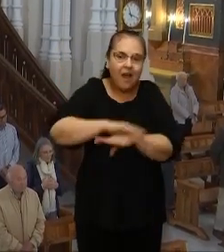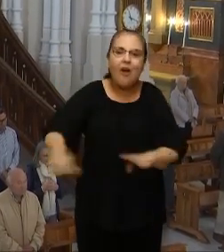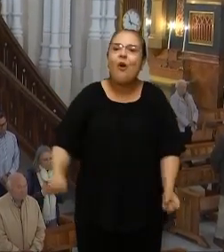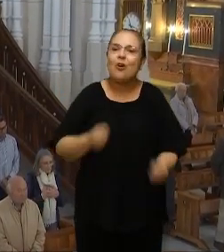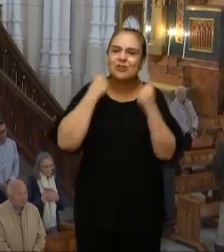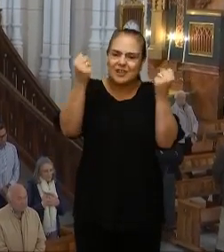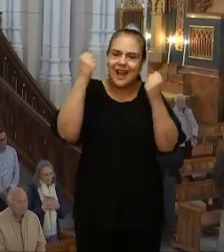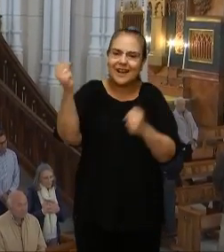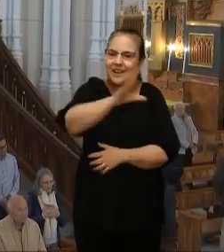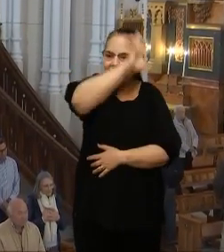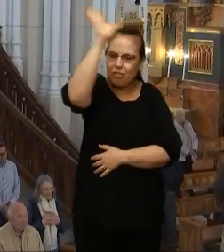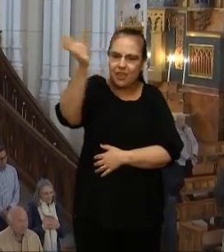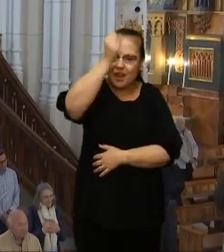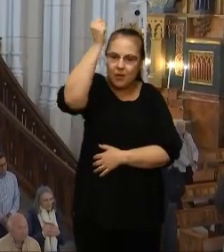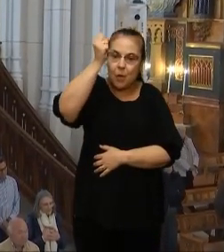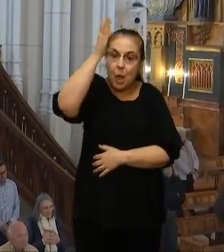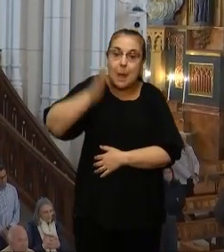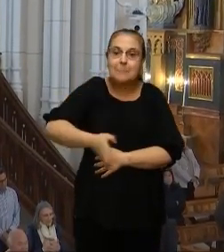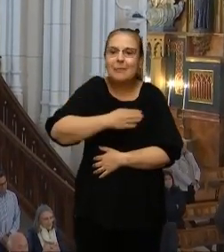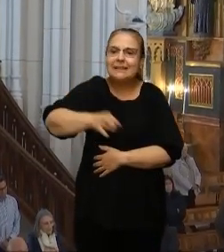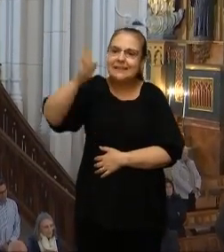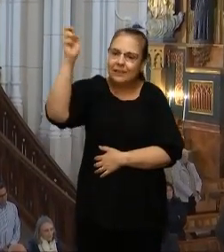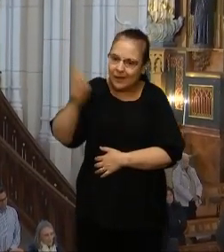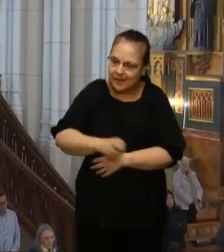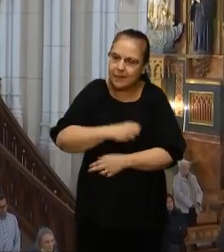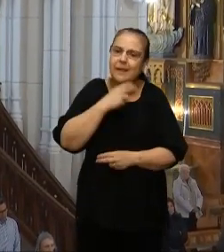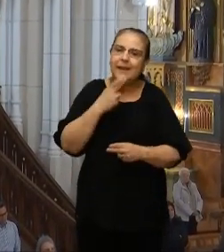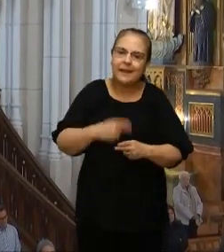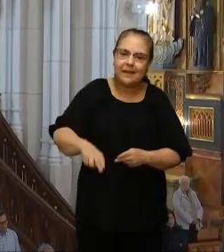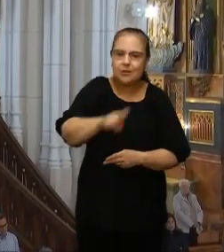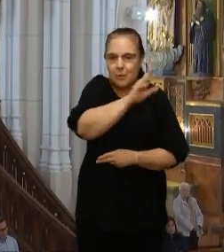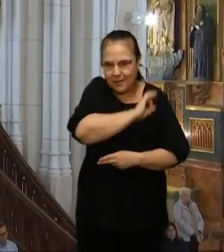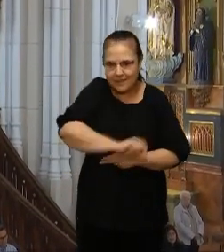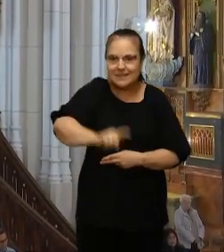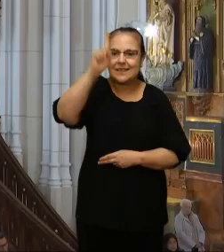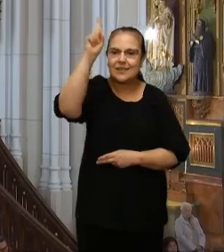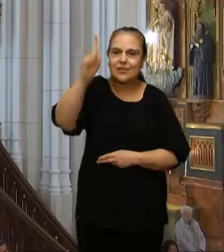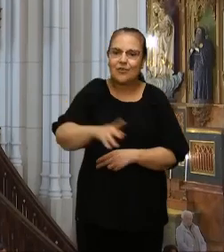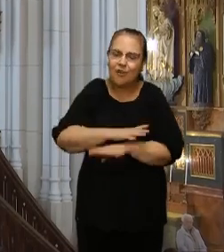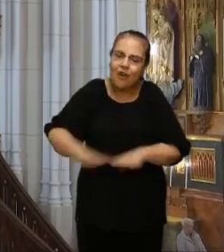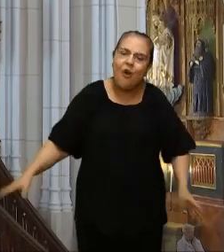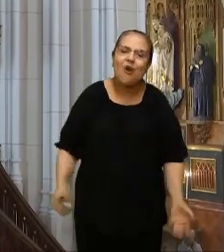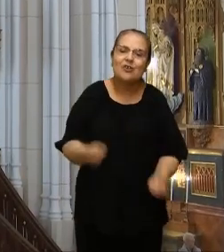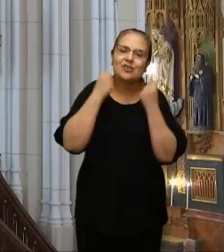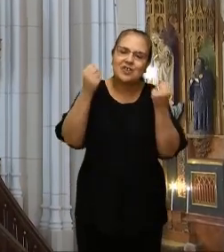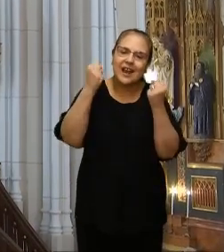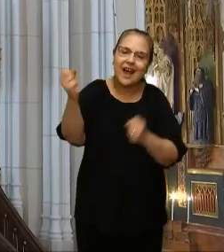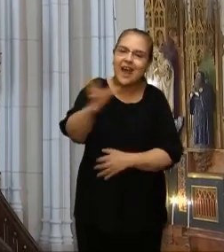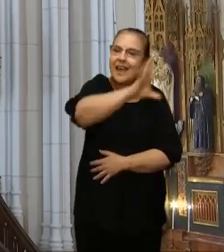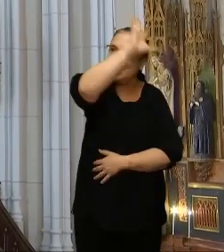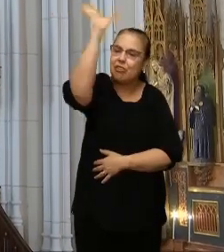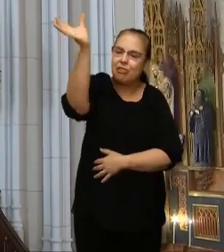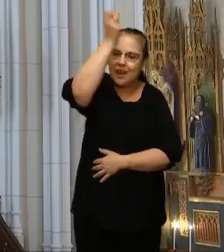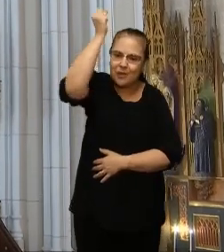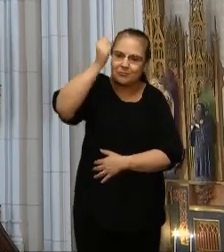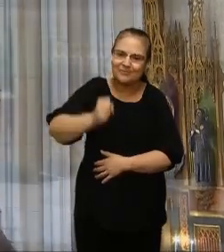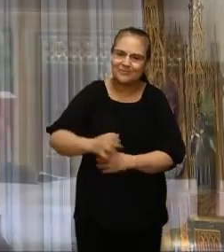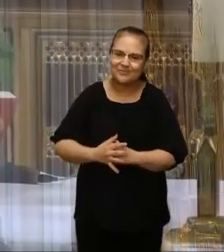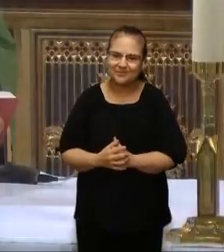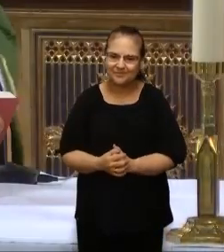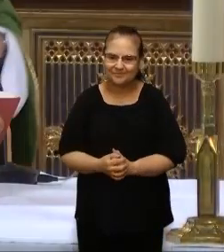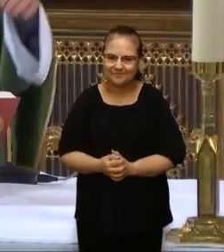gloria. Hosana en el cielo. Bendito el que viene en nombre del Señor. Hosana en el